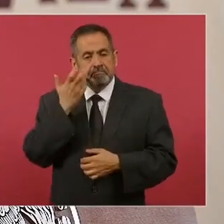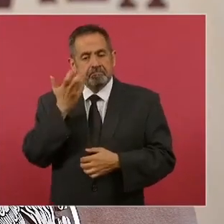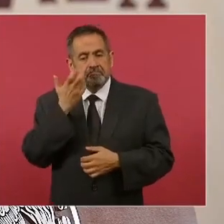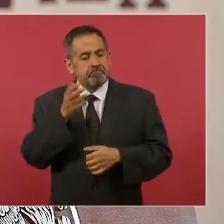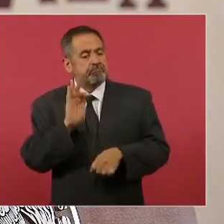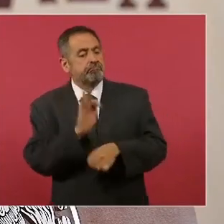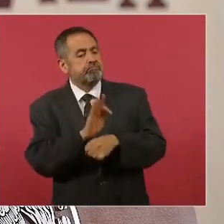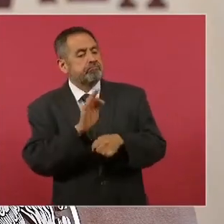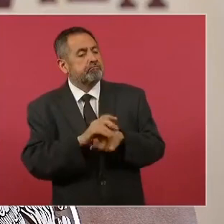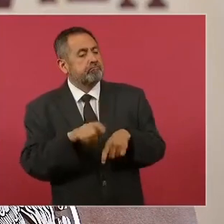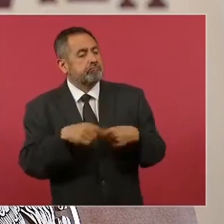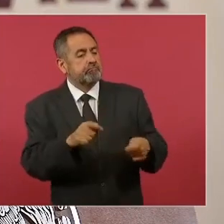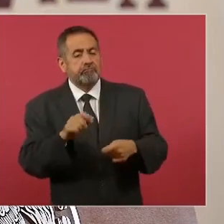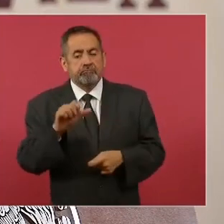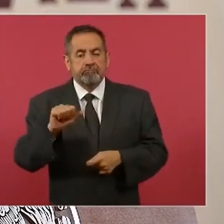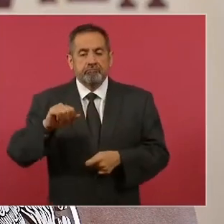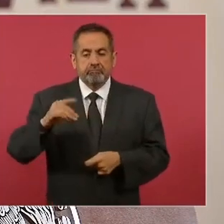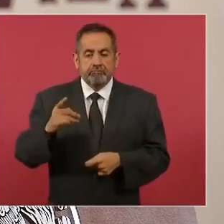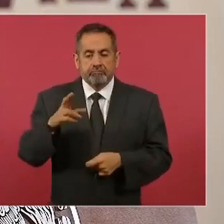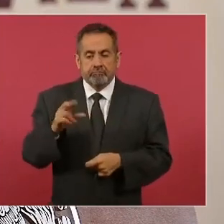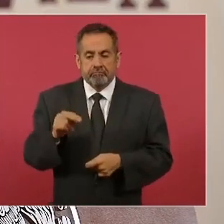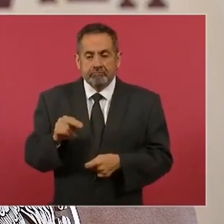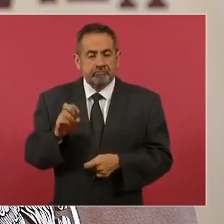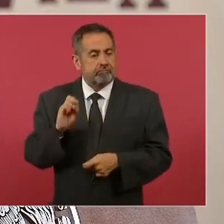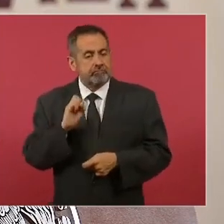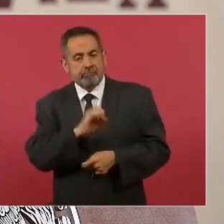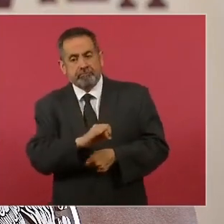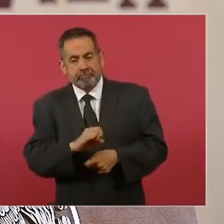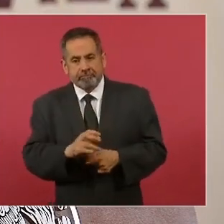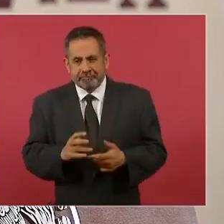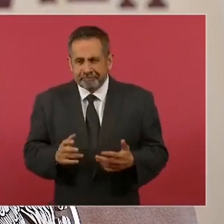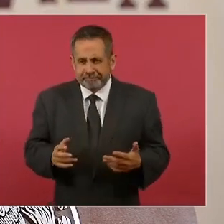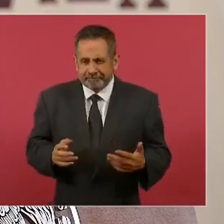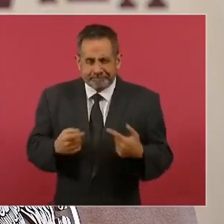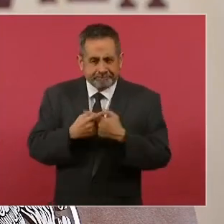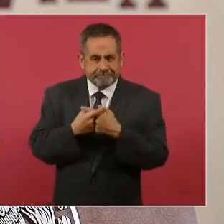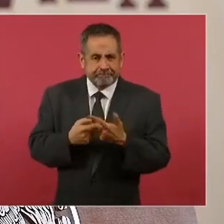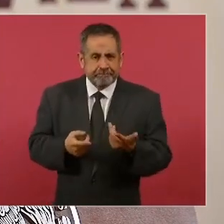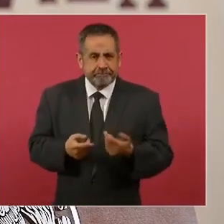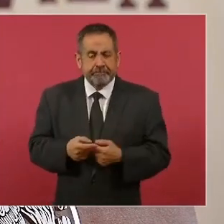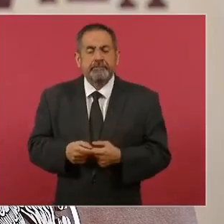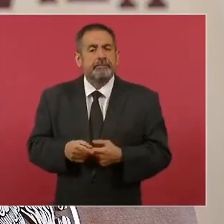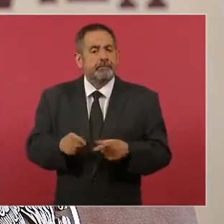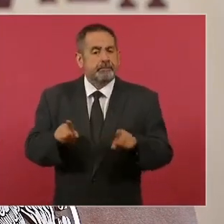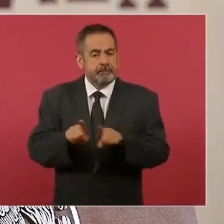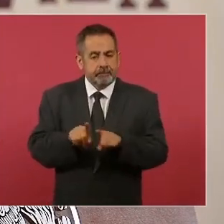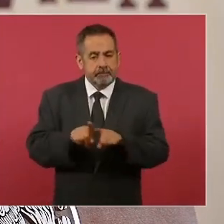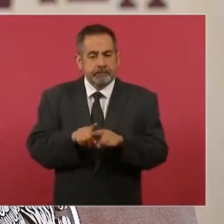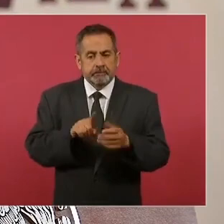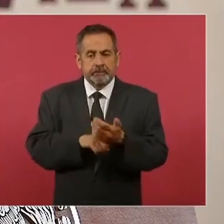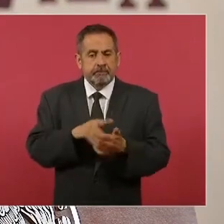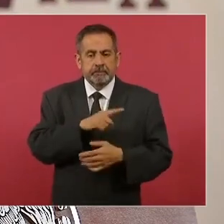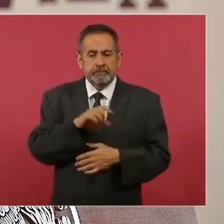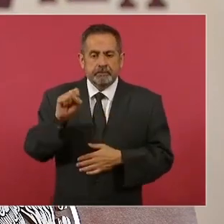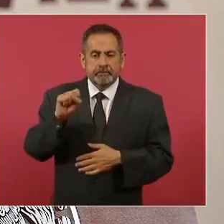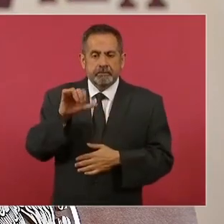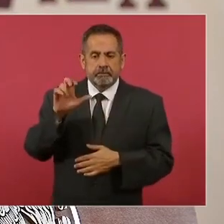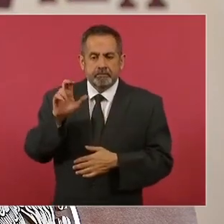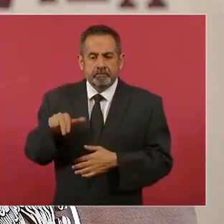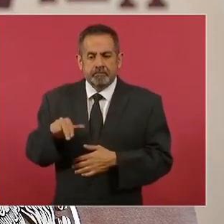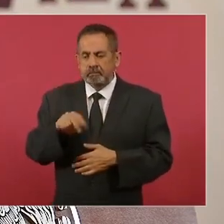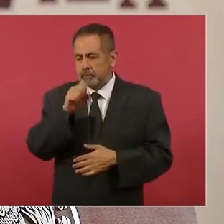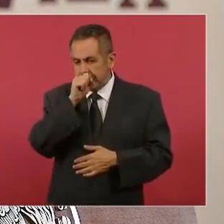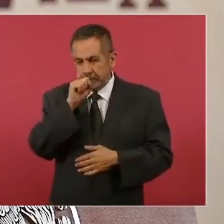pretende conceder el amparo. Esto se sumaría también a las acciones que ya ha tomado la Suprema Corte de Justicia de